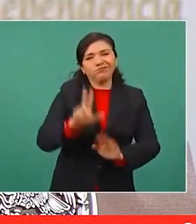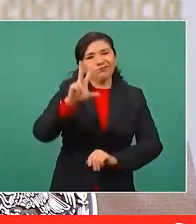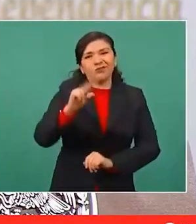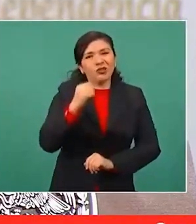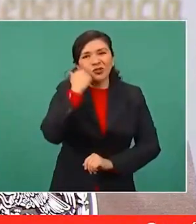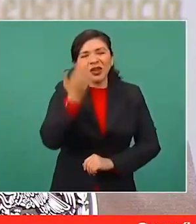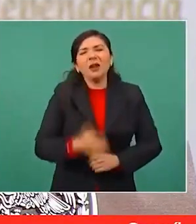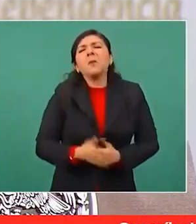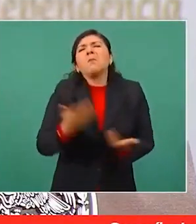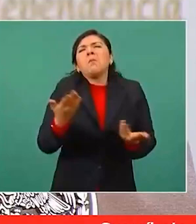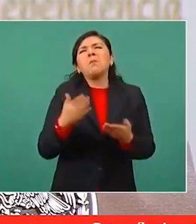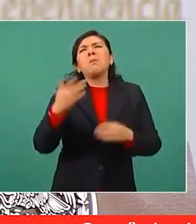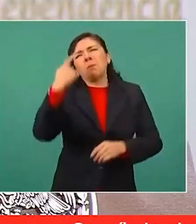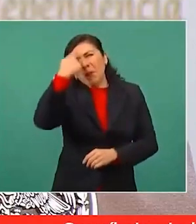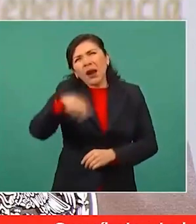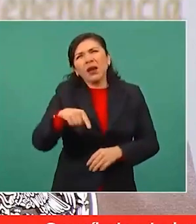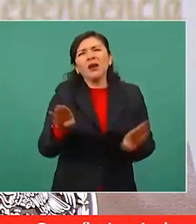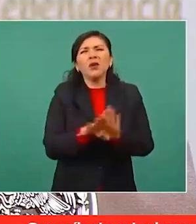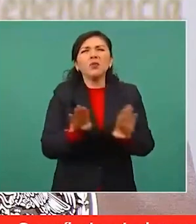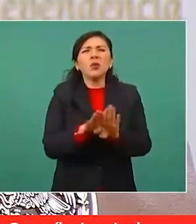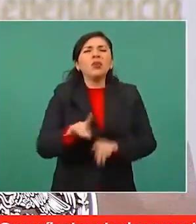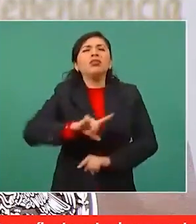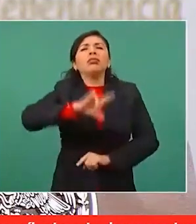para que no se vaya